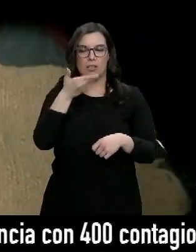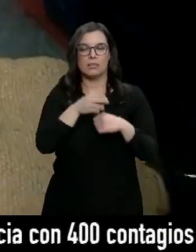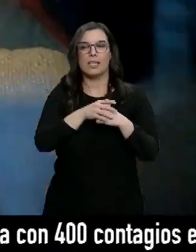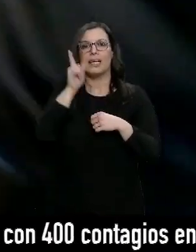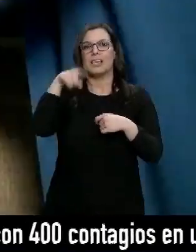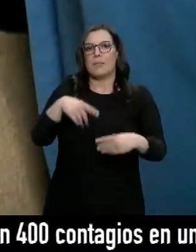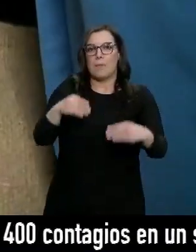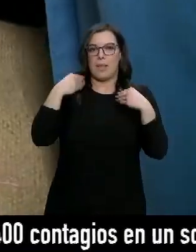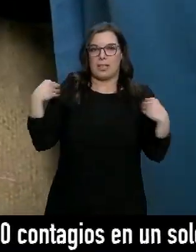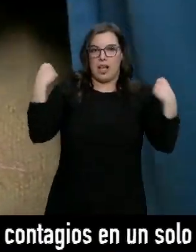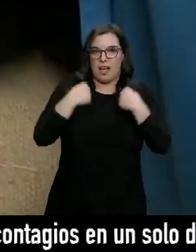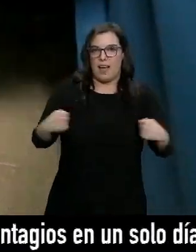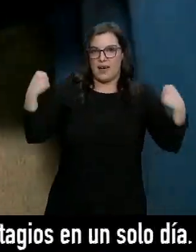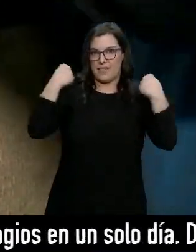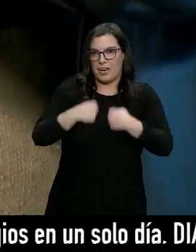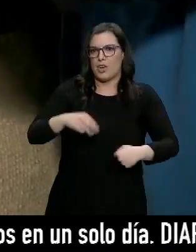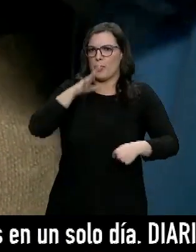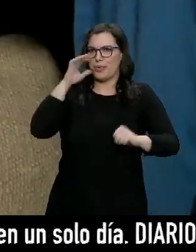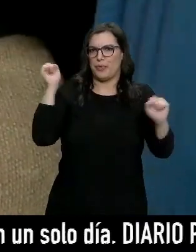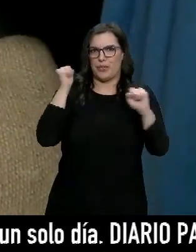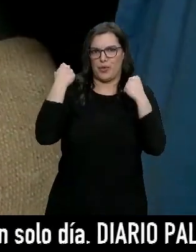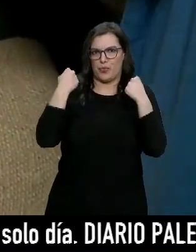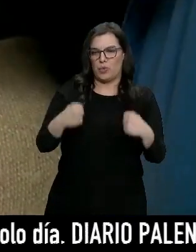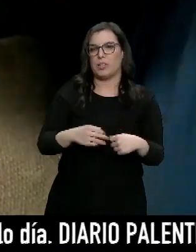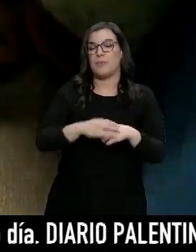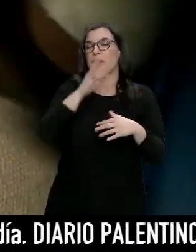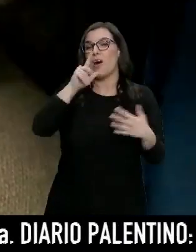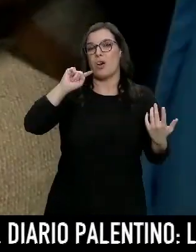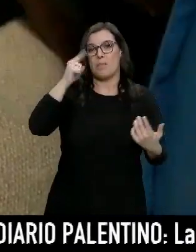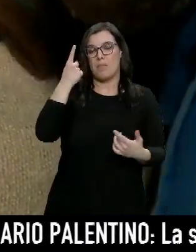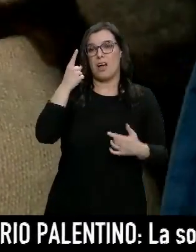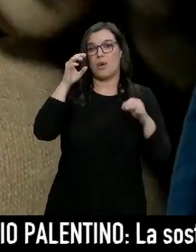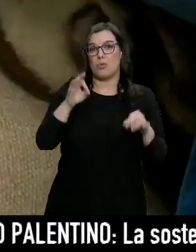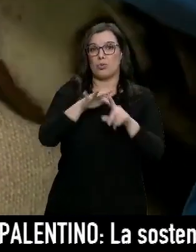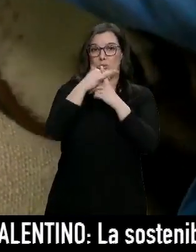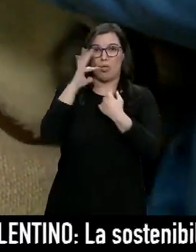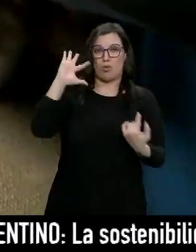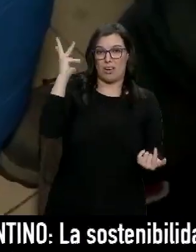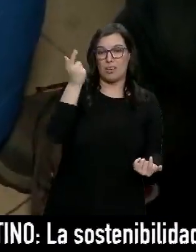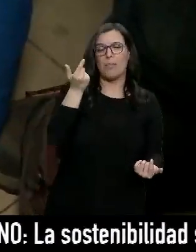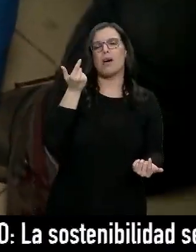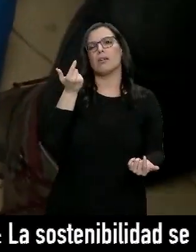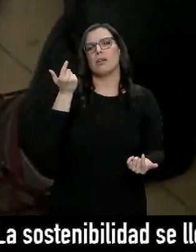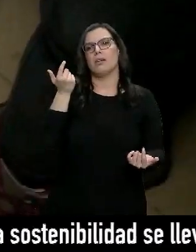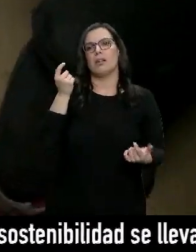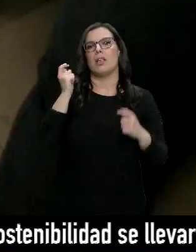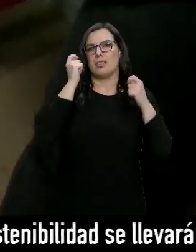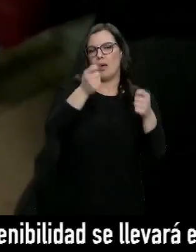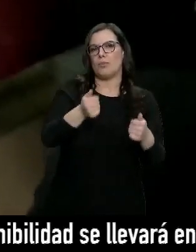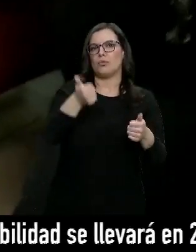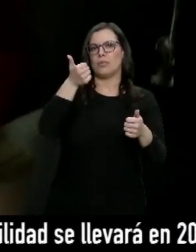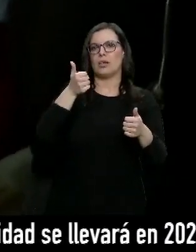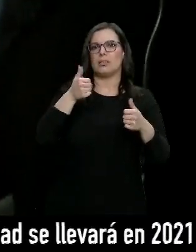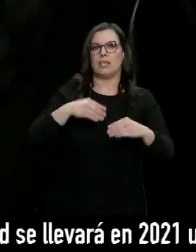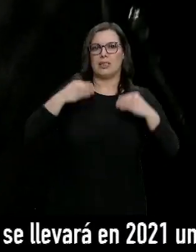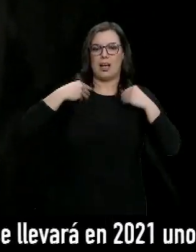y ropa de abrigo estos días tan gélidos. Y ahora, sobre todo con la situación climatológica, solemos llevar mantas, sacos